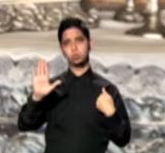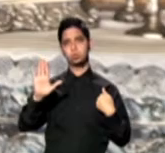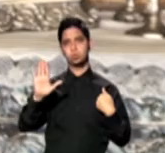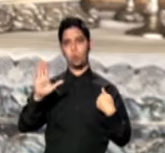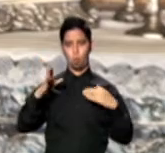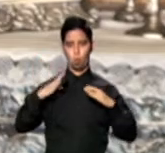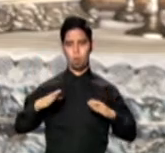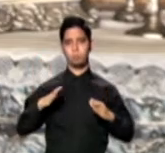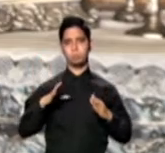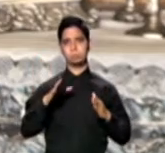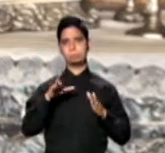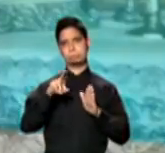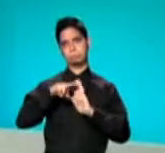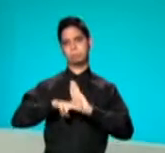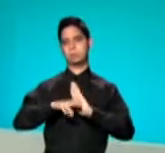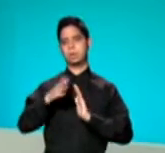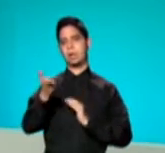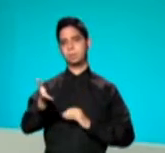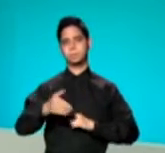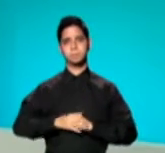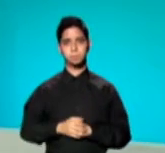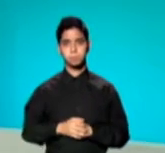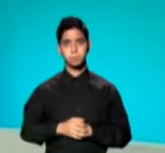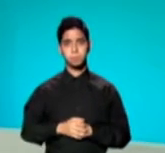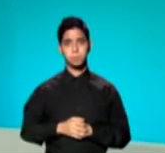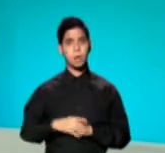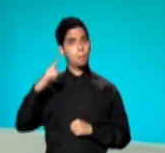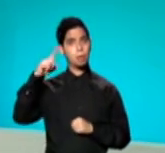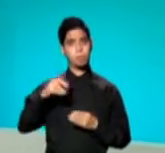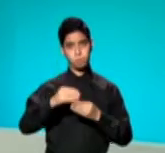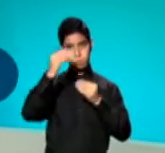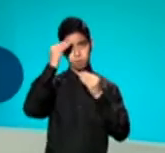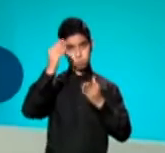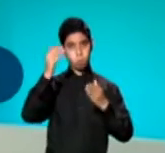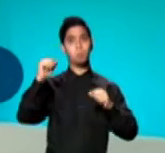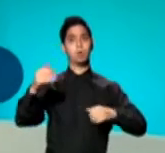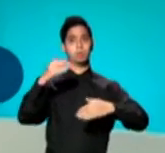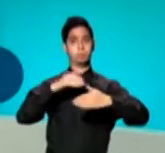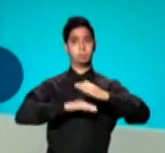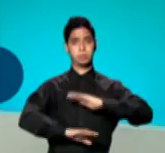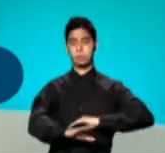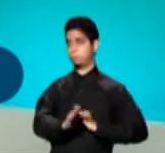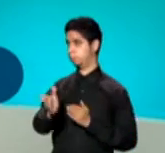su morada. Para ver estas y otras noticias, visite